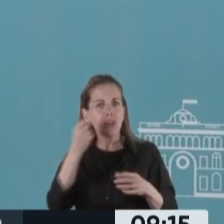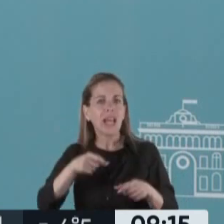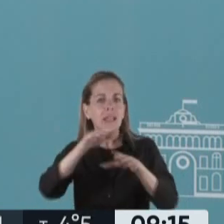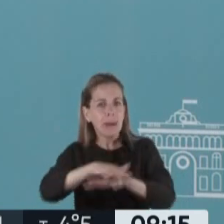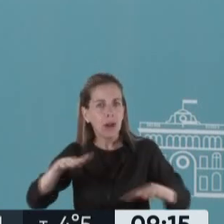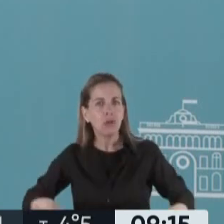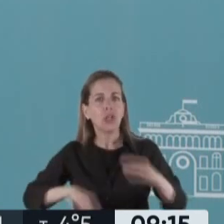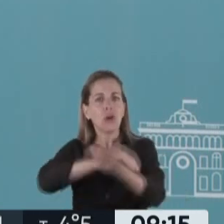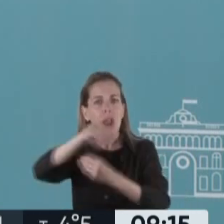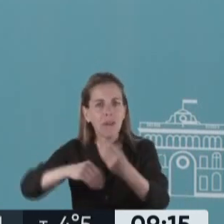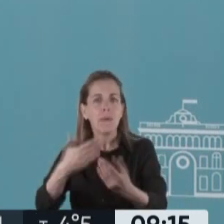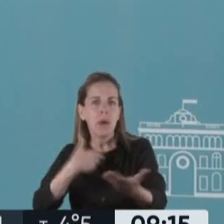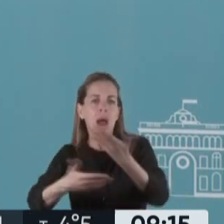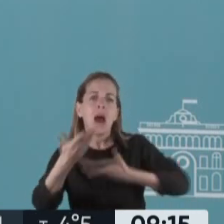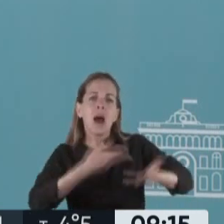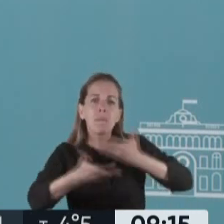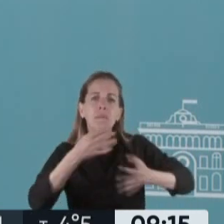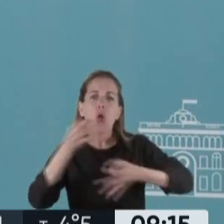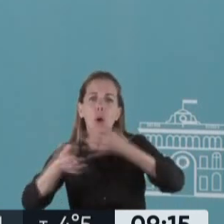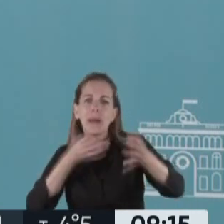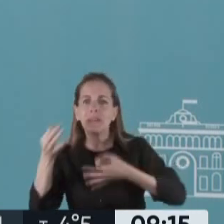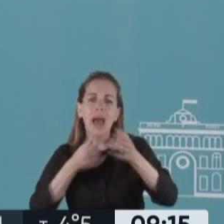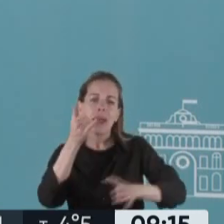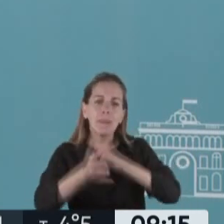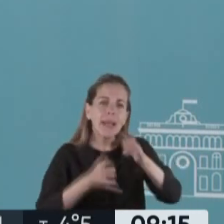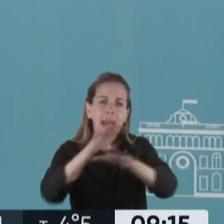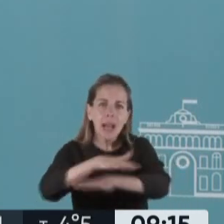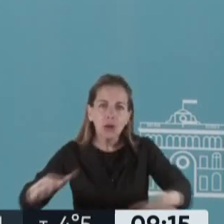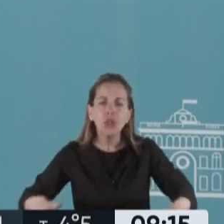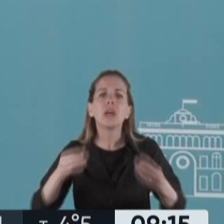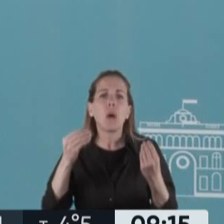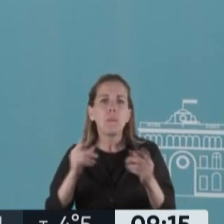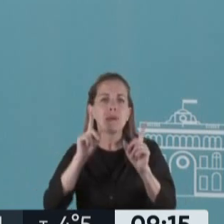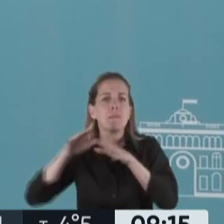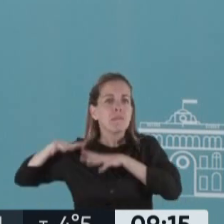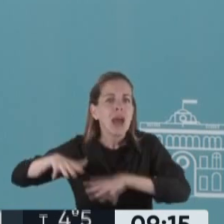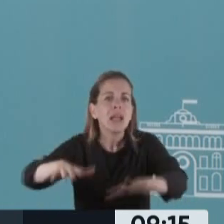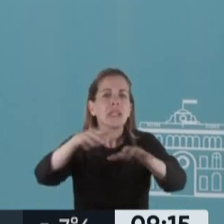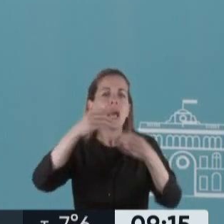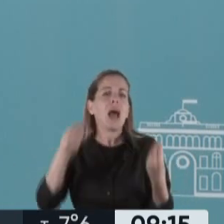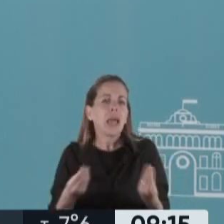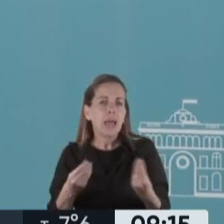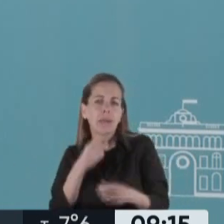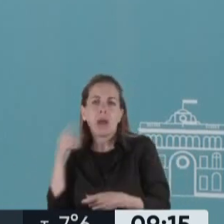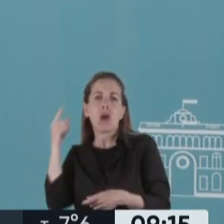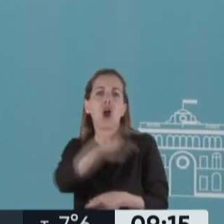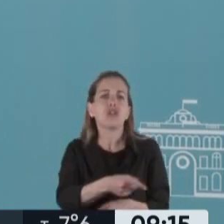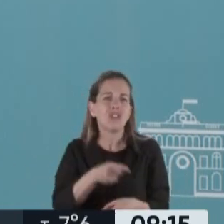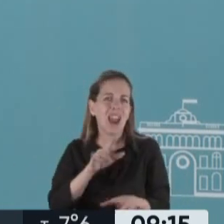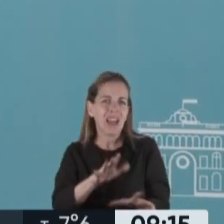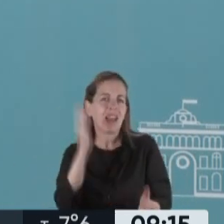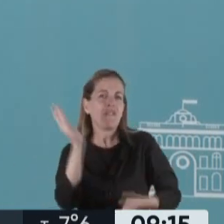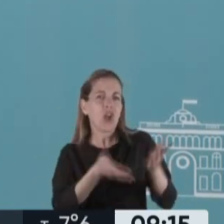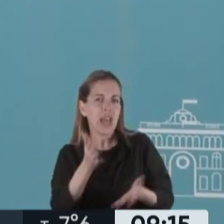lo que se está manifestando democrática y pacíficamente en las calles de repudio a un intento de magnicidio, es parte de la educación que